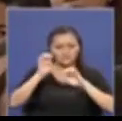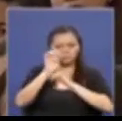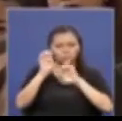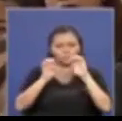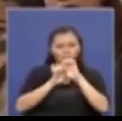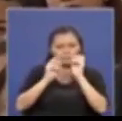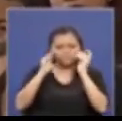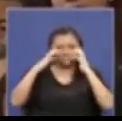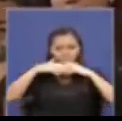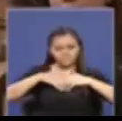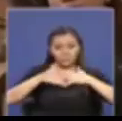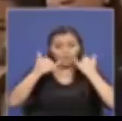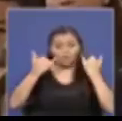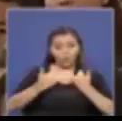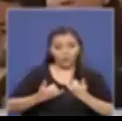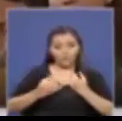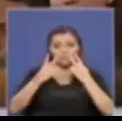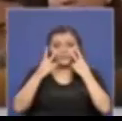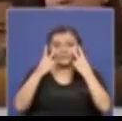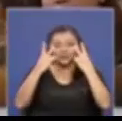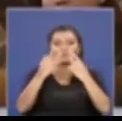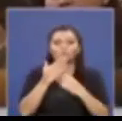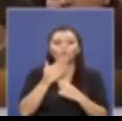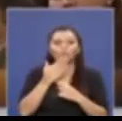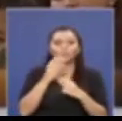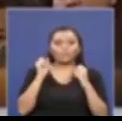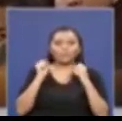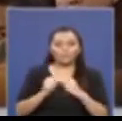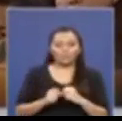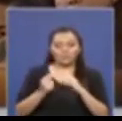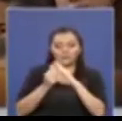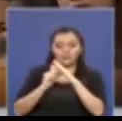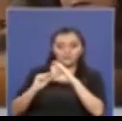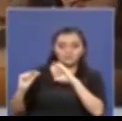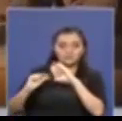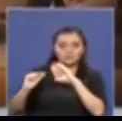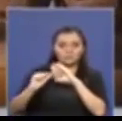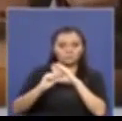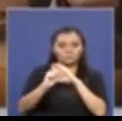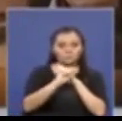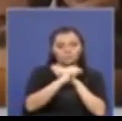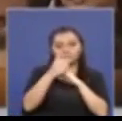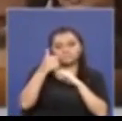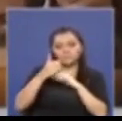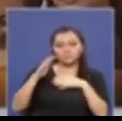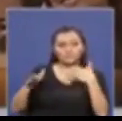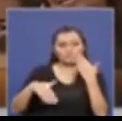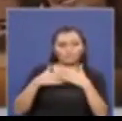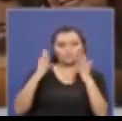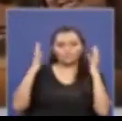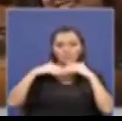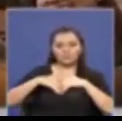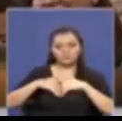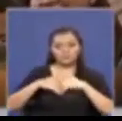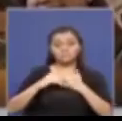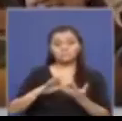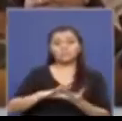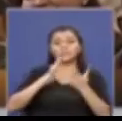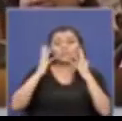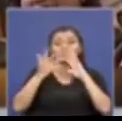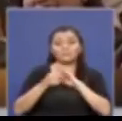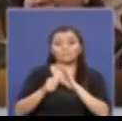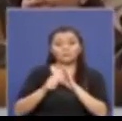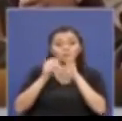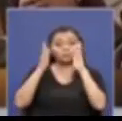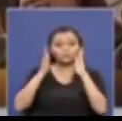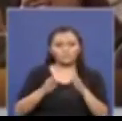este momento tenemos que ver cómo se distribuye esa crisis. Y obviamente la Revolución Ciudadana